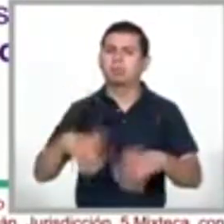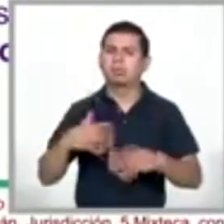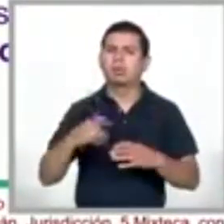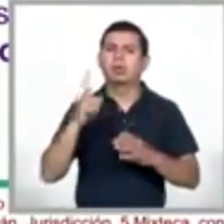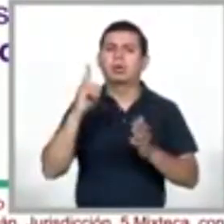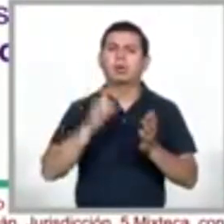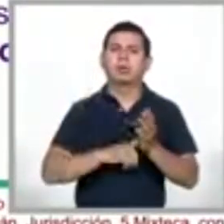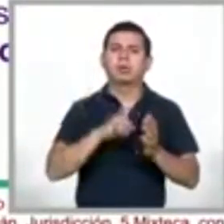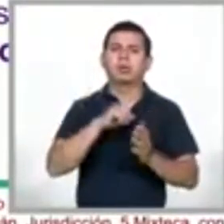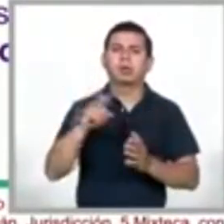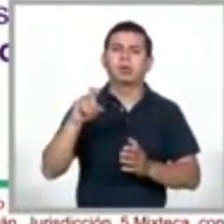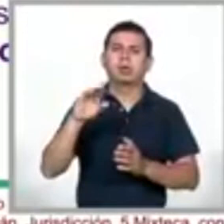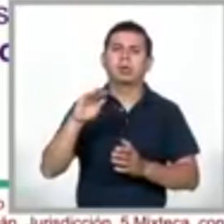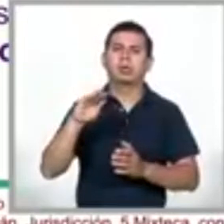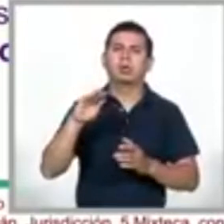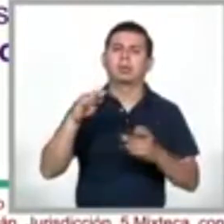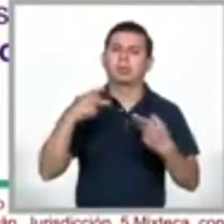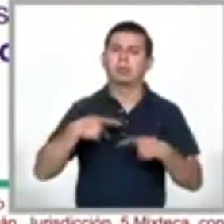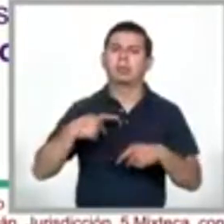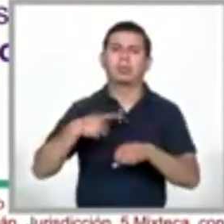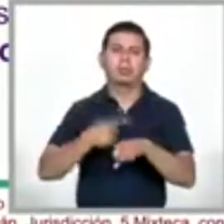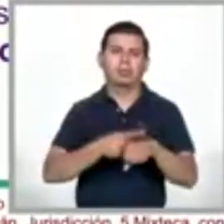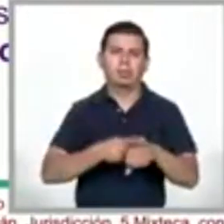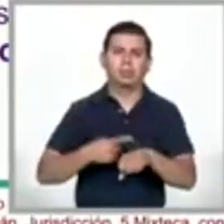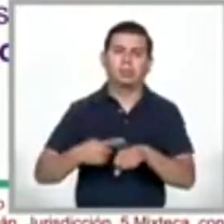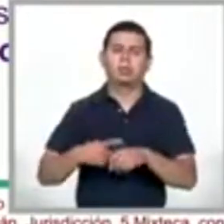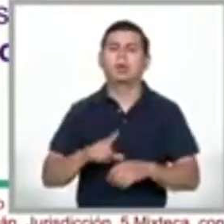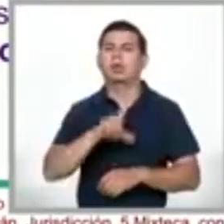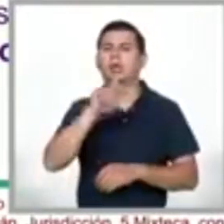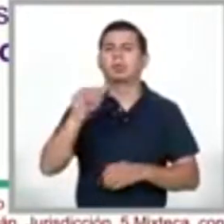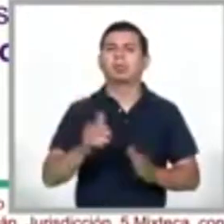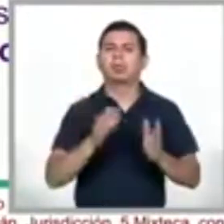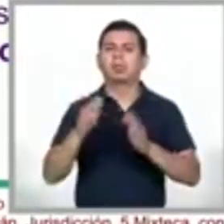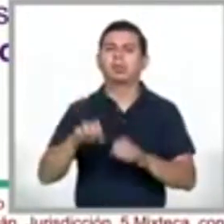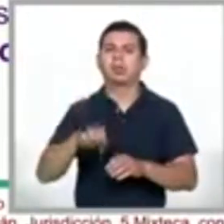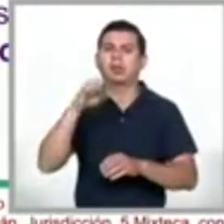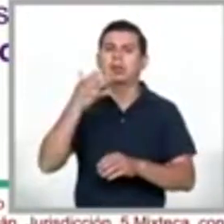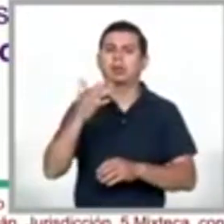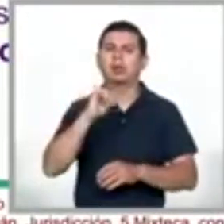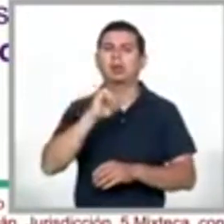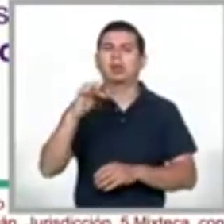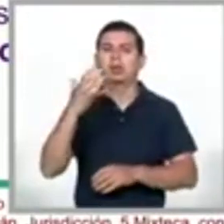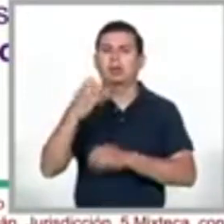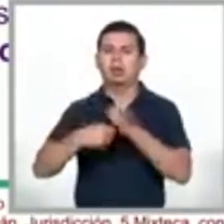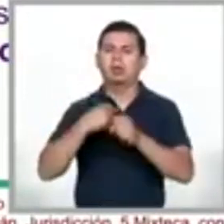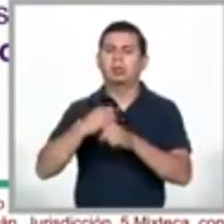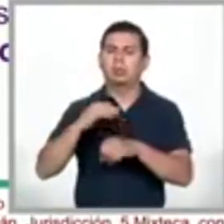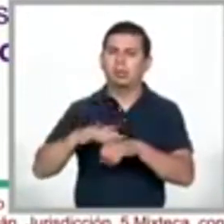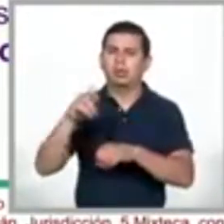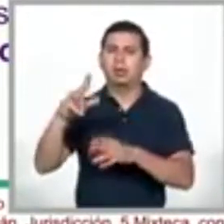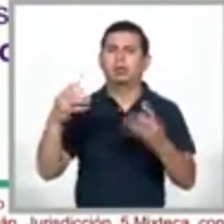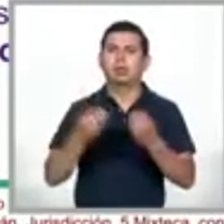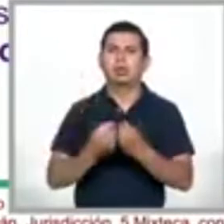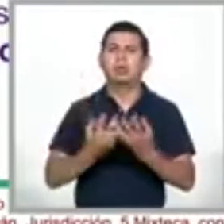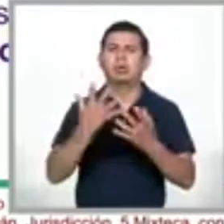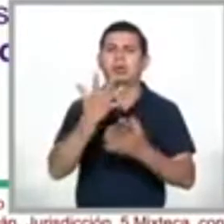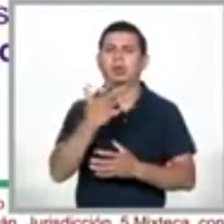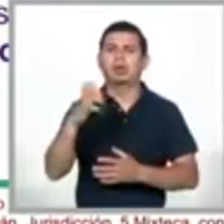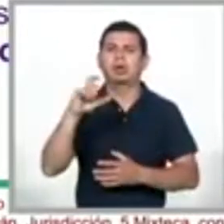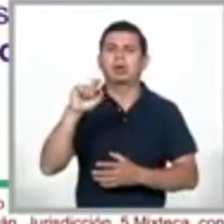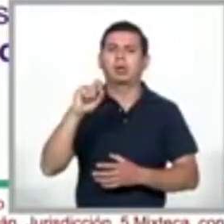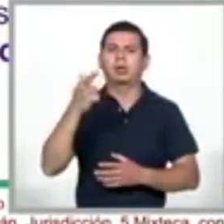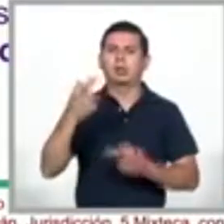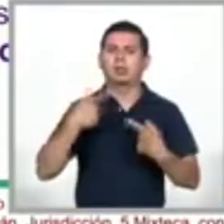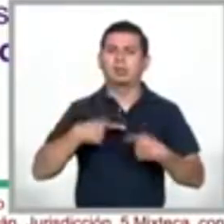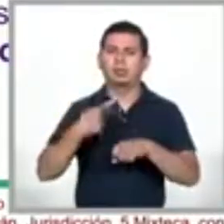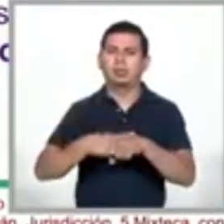de 1.190 casos, seguido del grupo de 50 a 59 años, con un total de